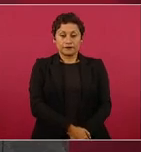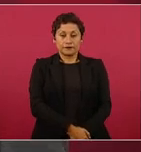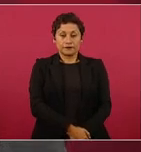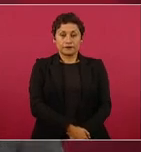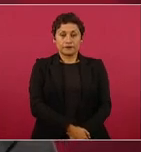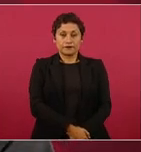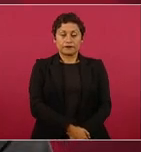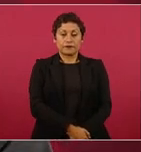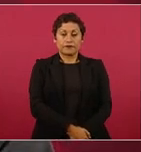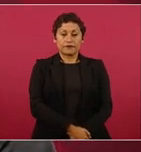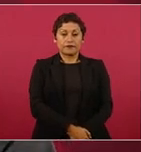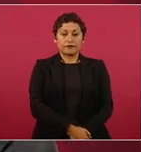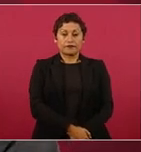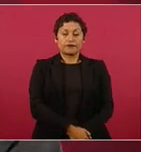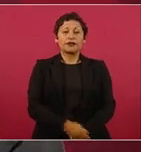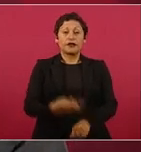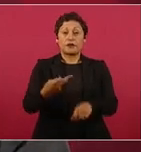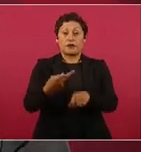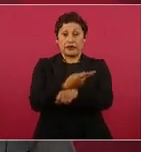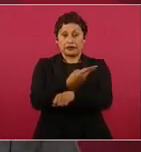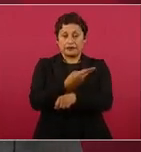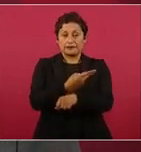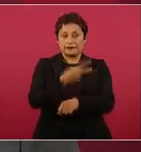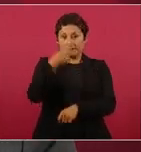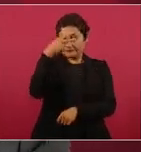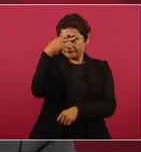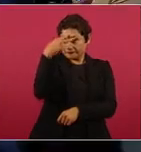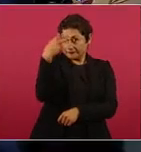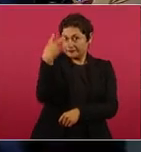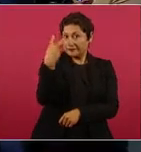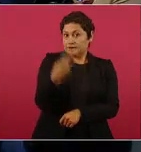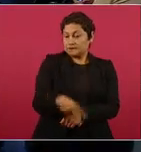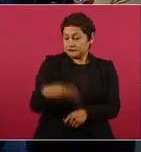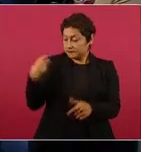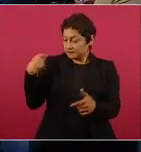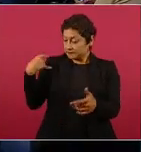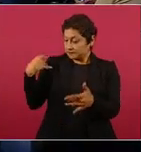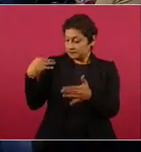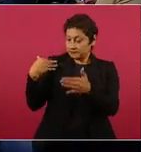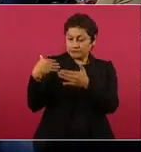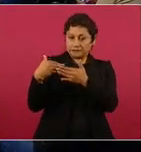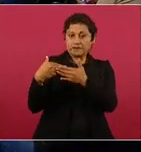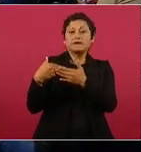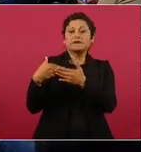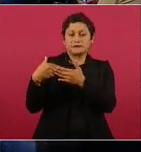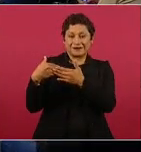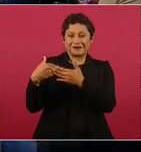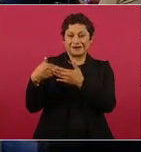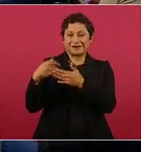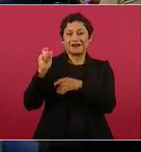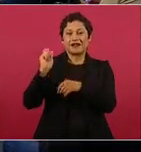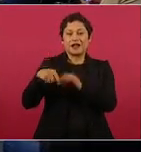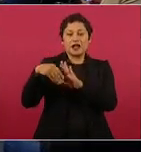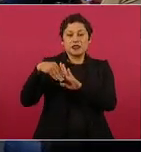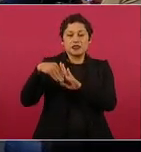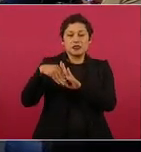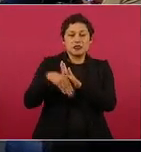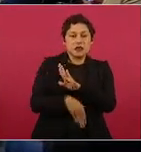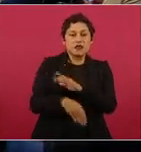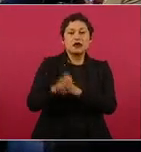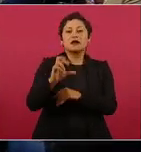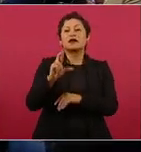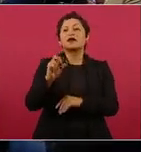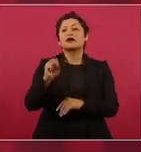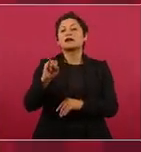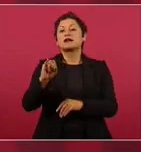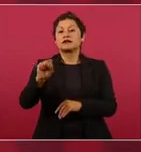la decadencia de México, que no es crisis, no es lo que decía don Daniel, la crisis de